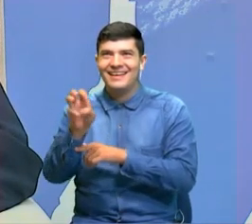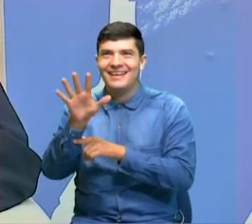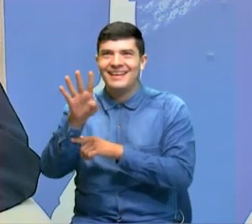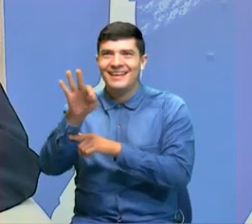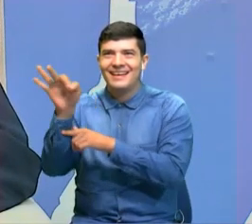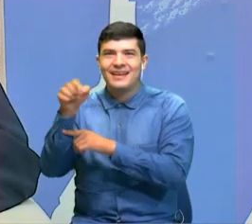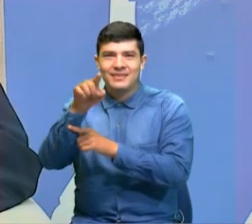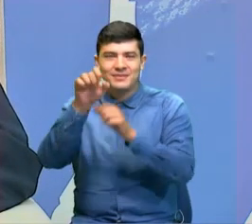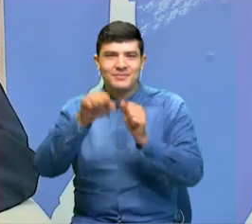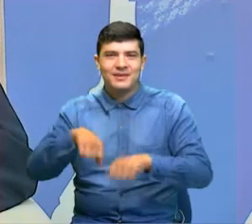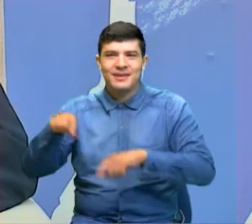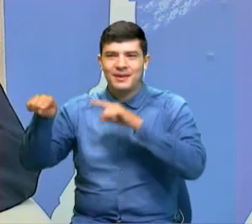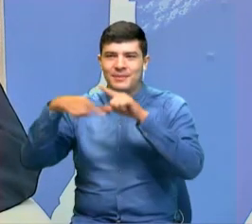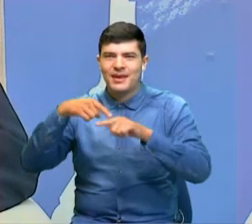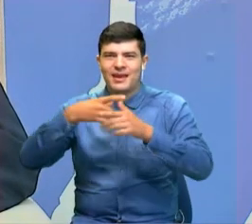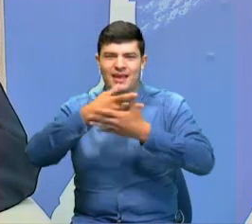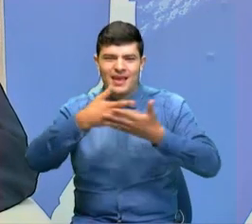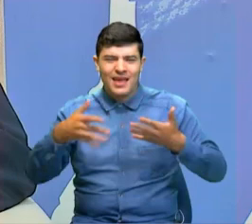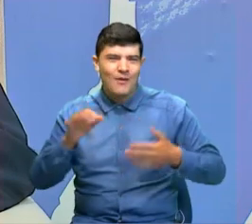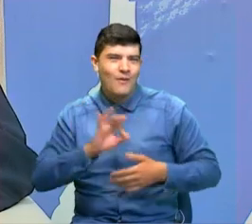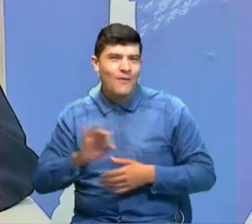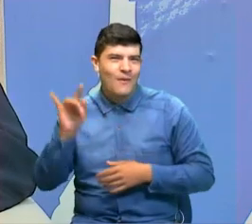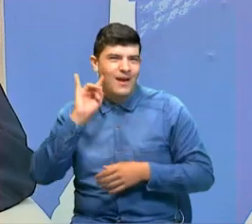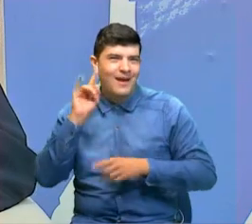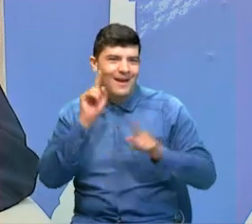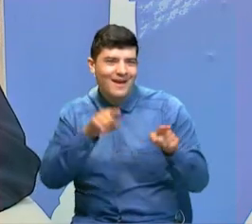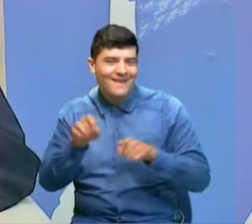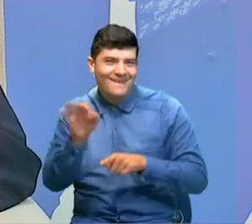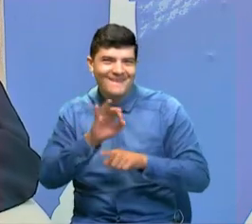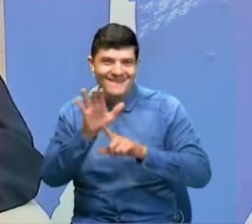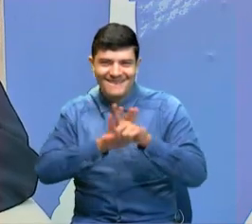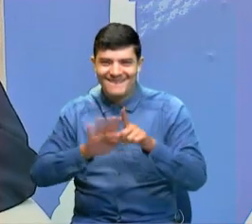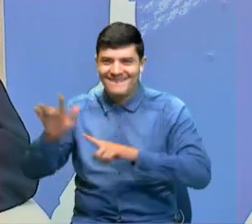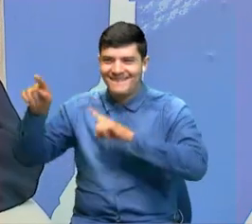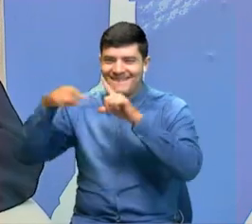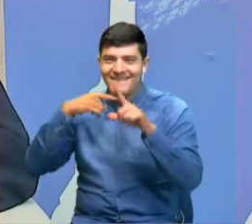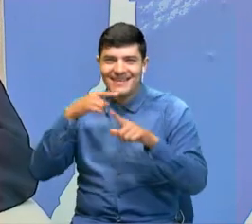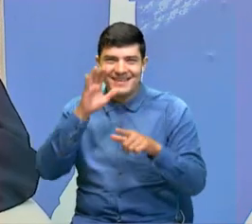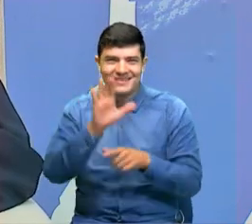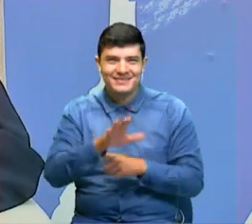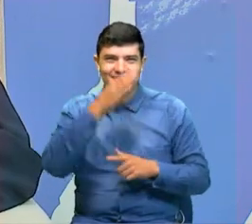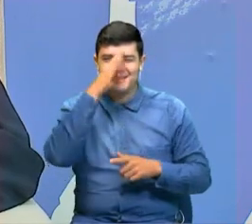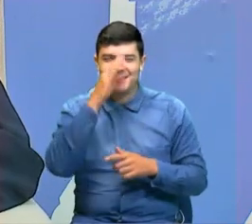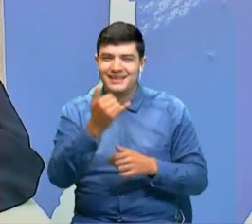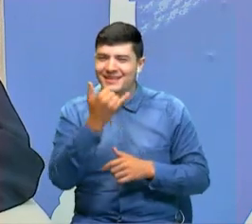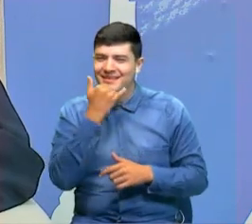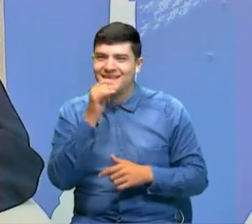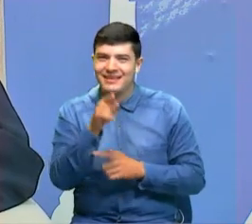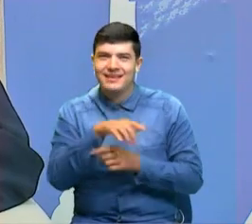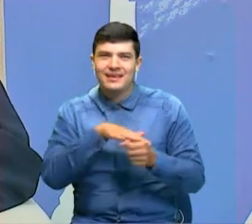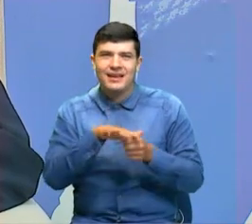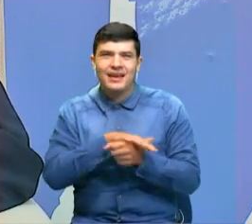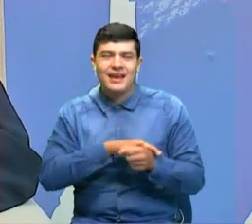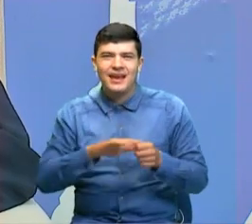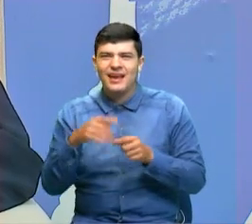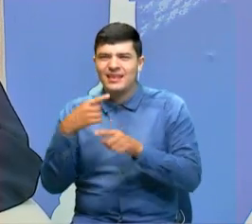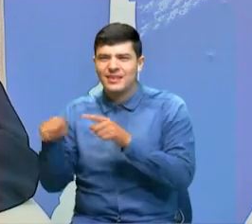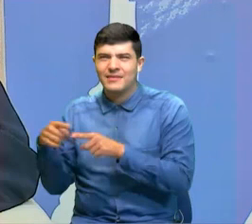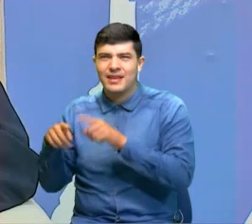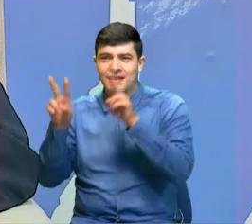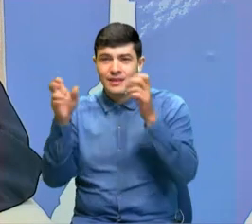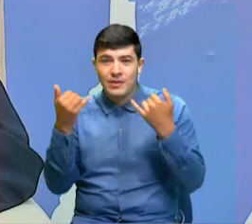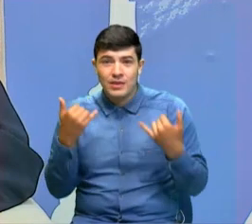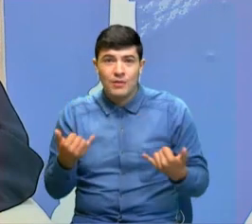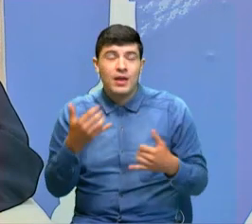310-245-8548. Nos puede enviar un mensaje de texto, de audio o en video con sus inquietudes de lo que le está sucediendo o sobre la temática del día y,